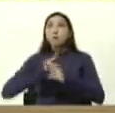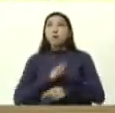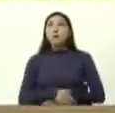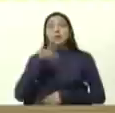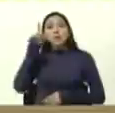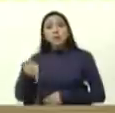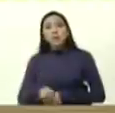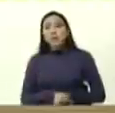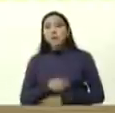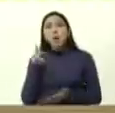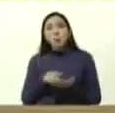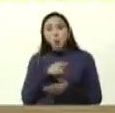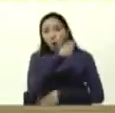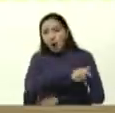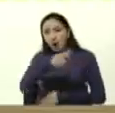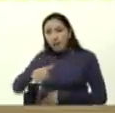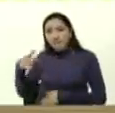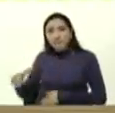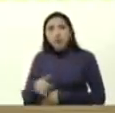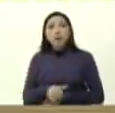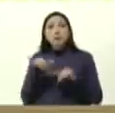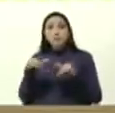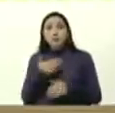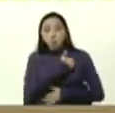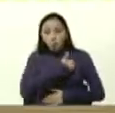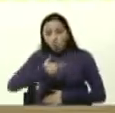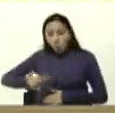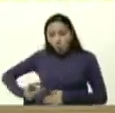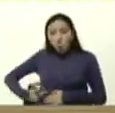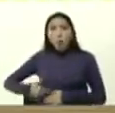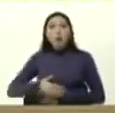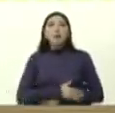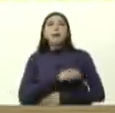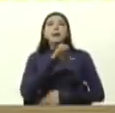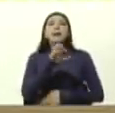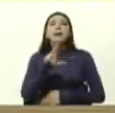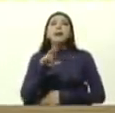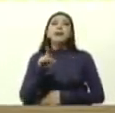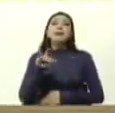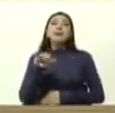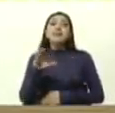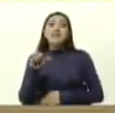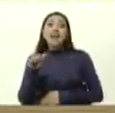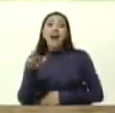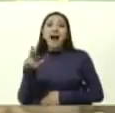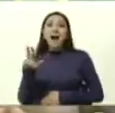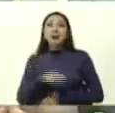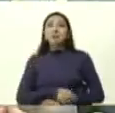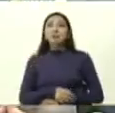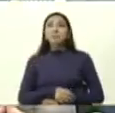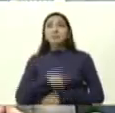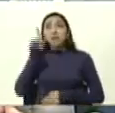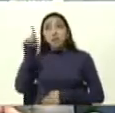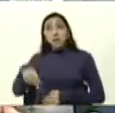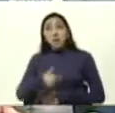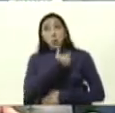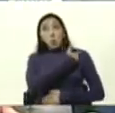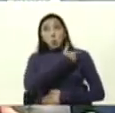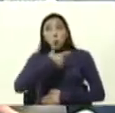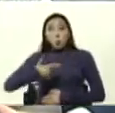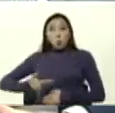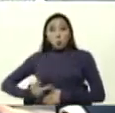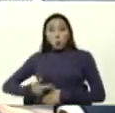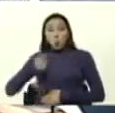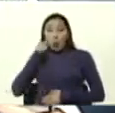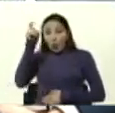presencia de las operadoras, del presidente del consorcio Credicar, Frankie Medina, del presidente de Transred,